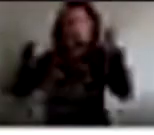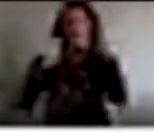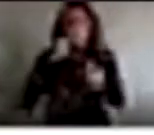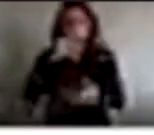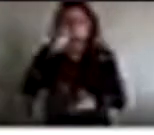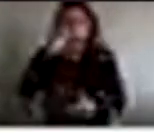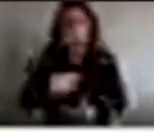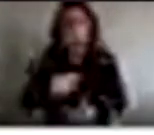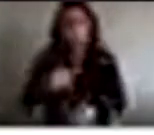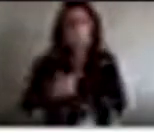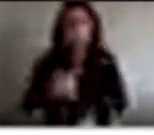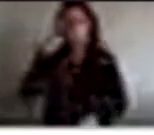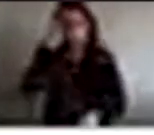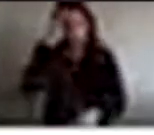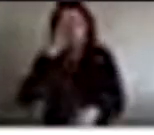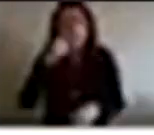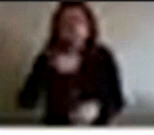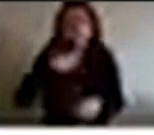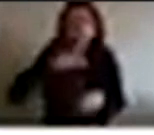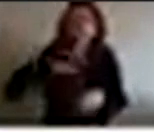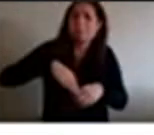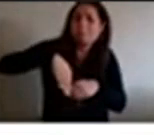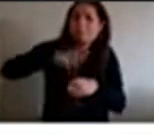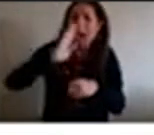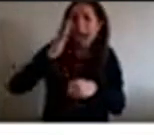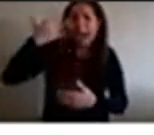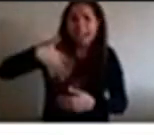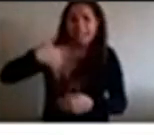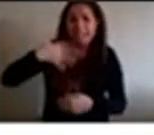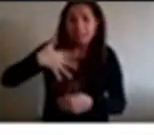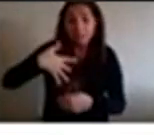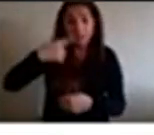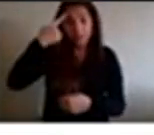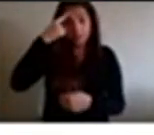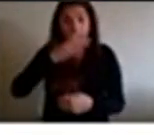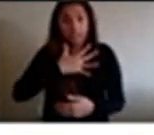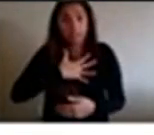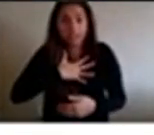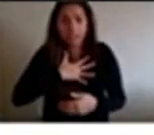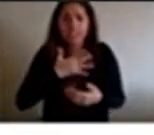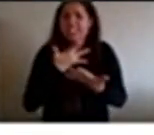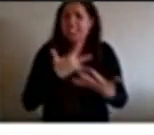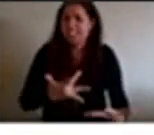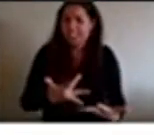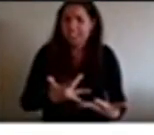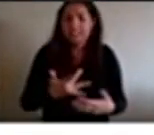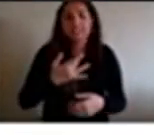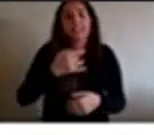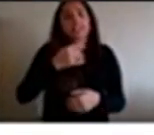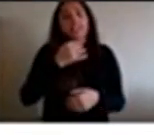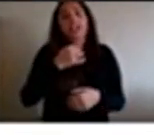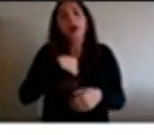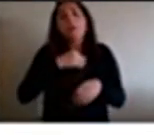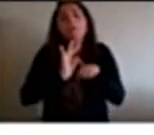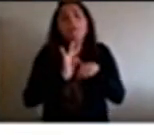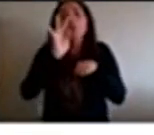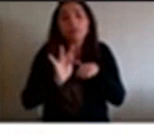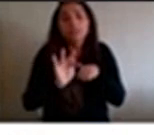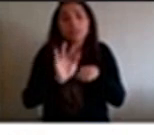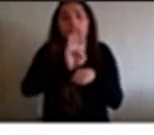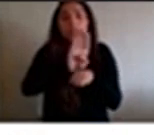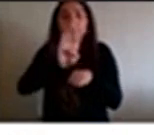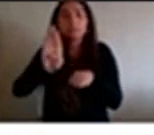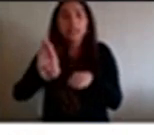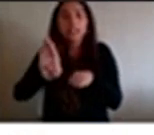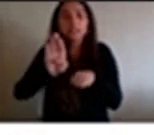Pero lo más importante ha sido que la Fundación Best Buddies